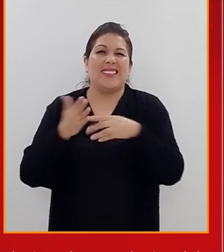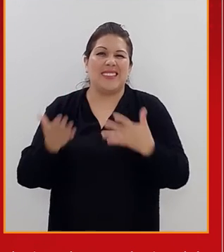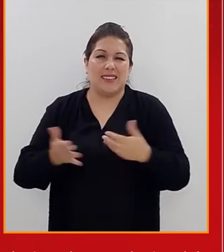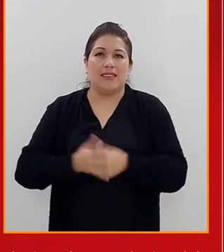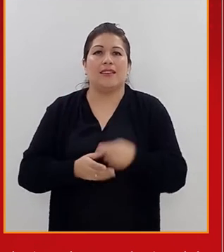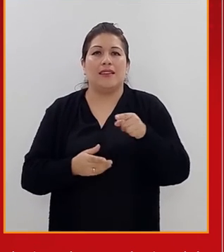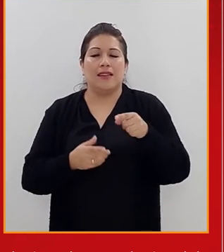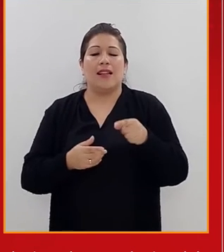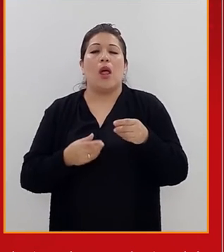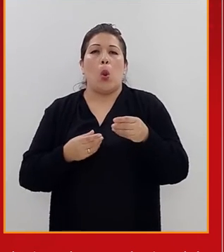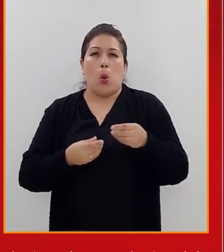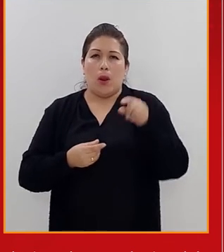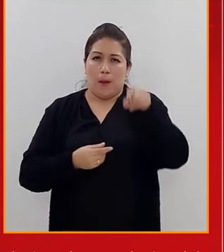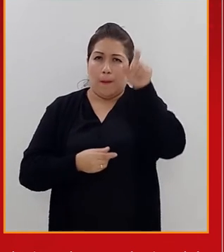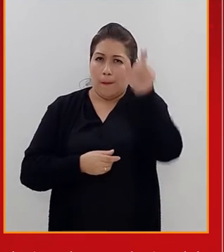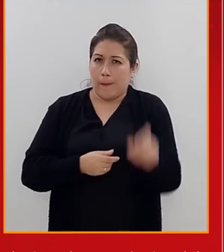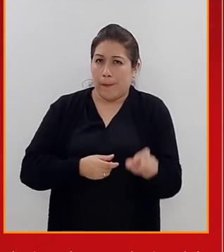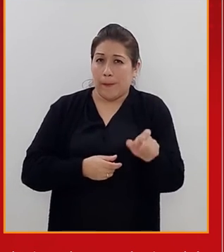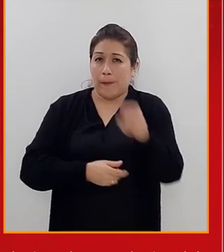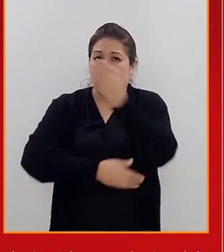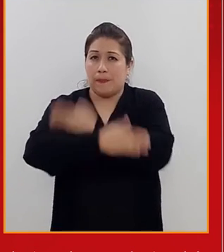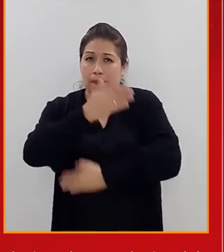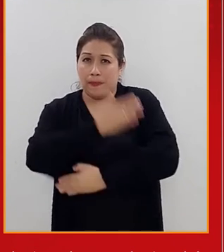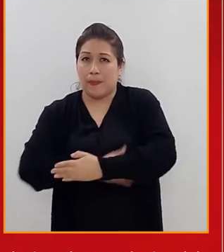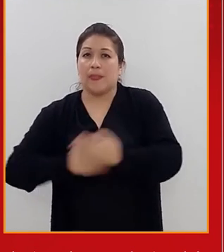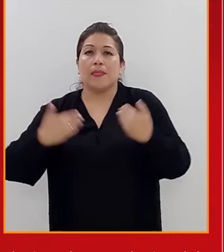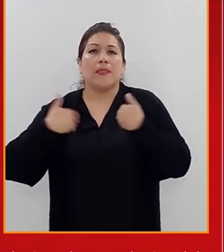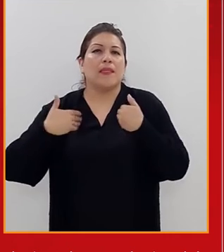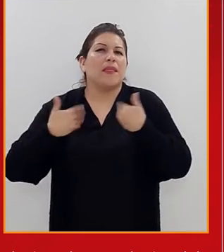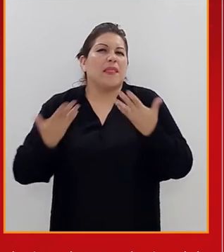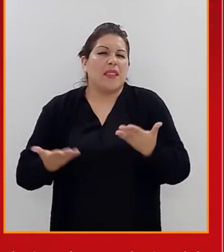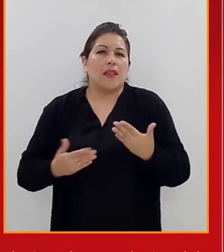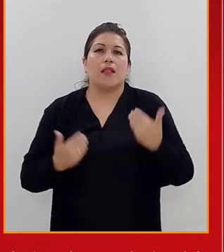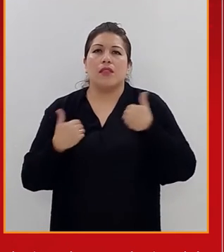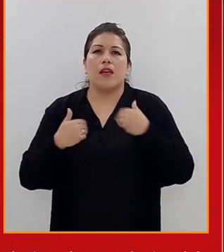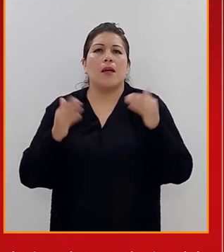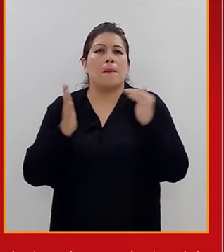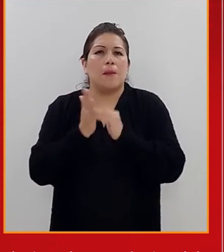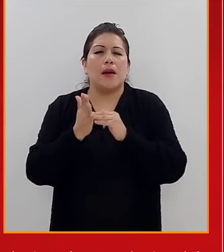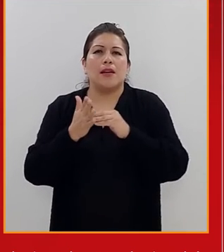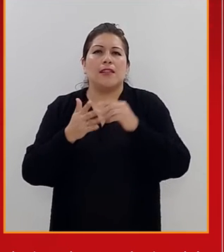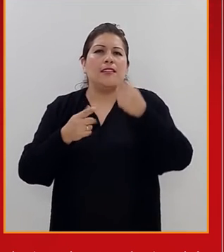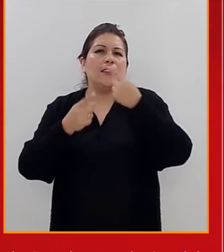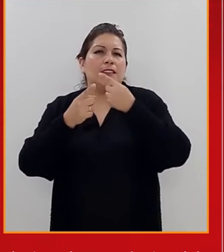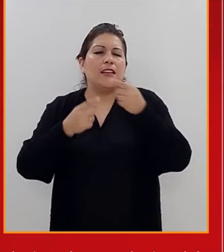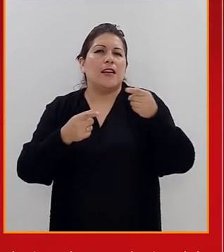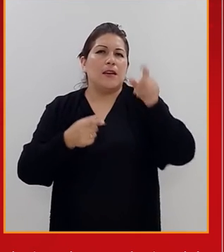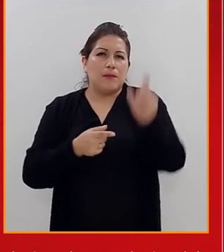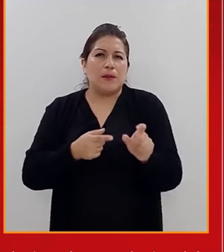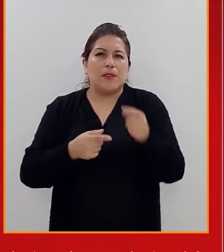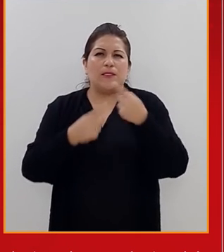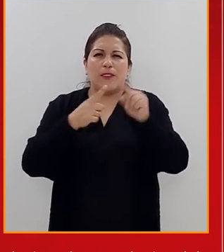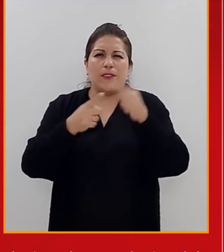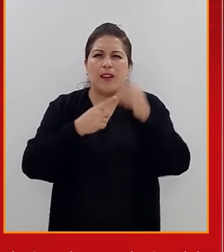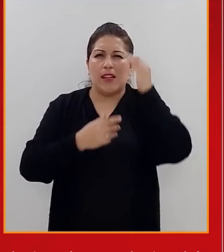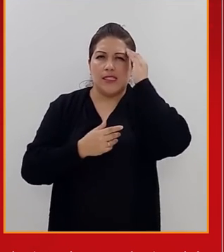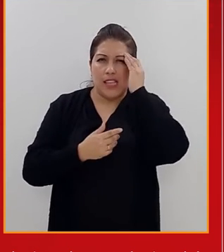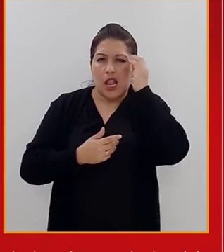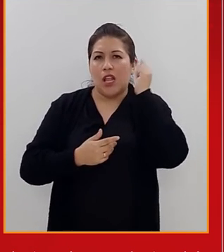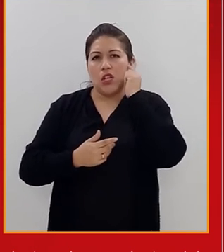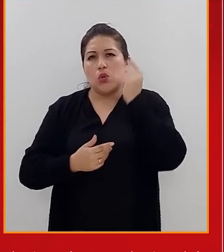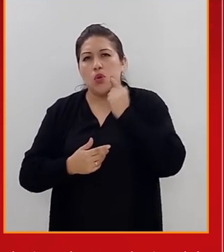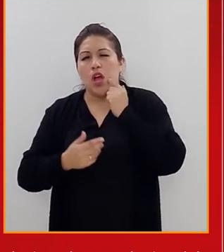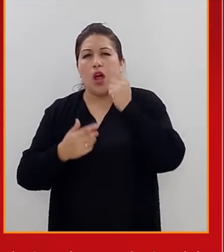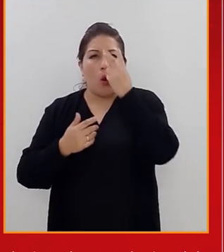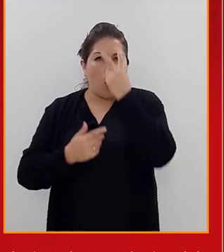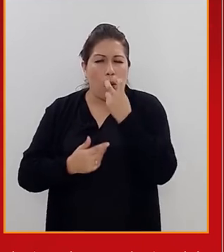esta ley se concibe a la persona con discapacidad como aquella que tiene una o más deficiencias físicas,